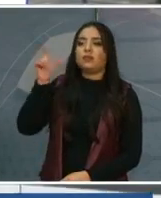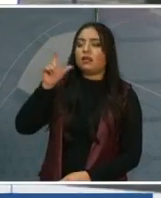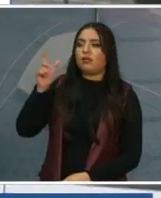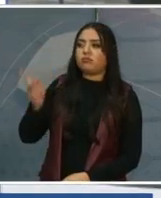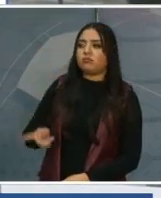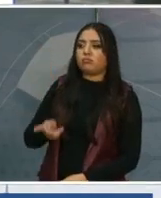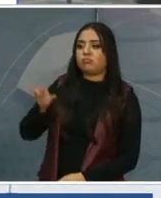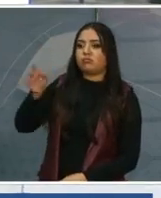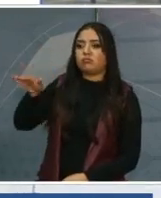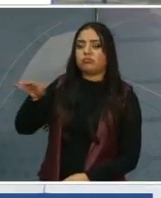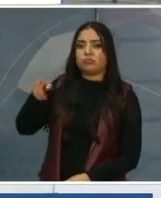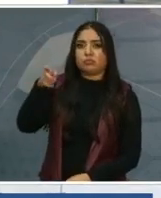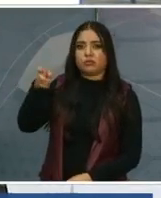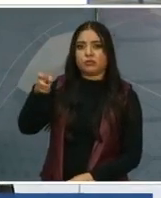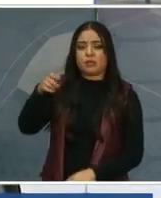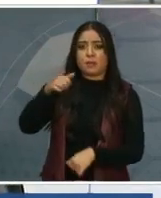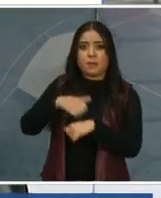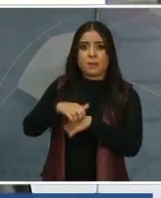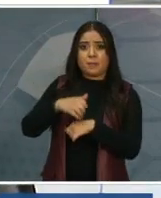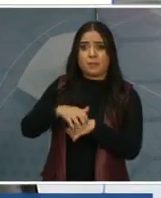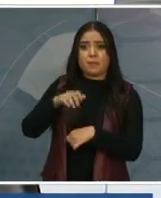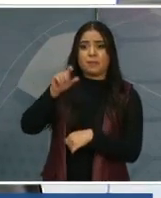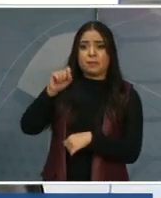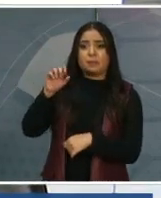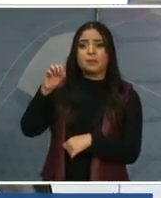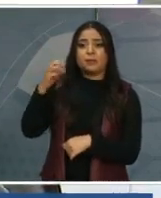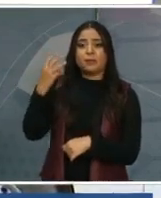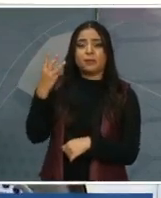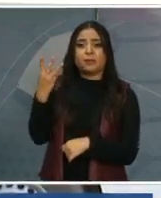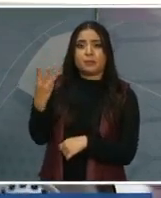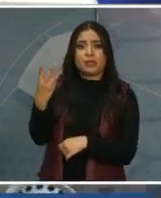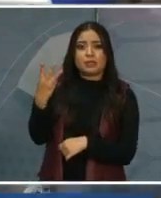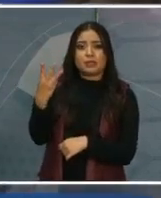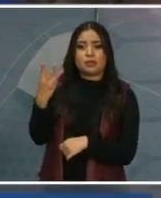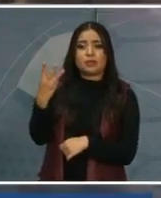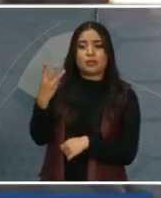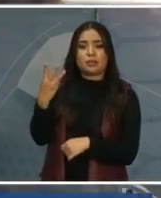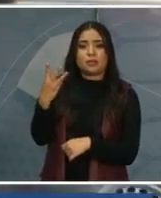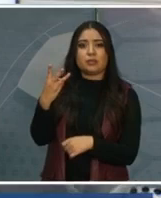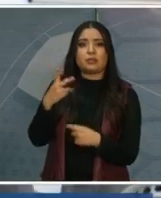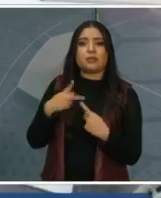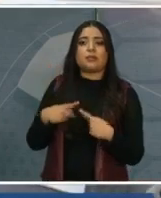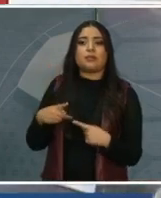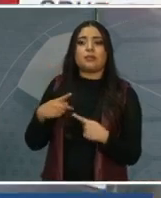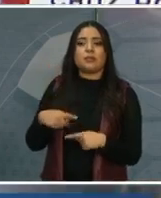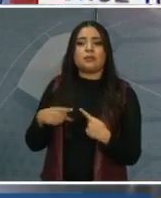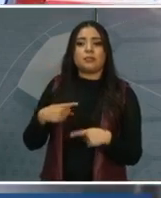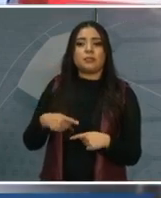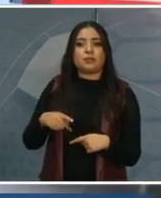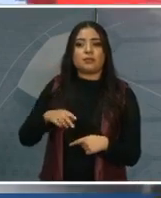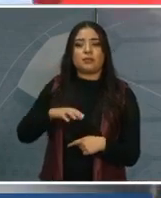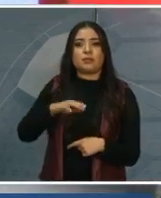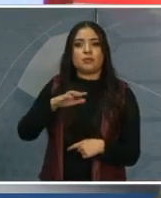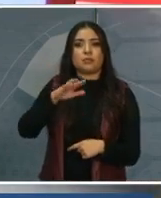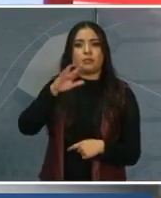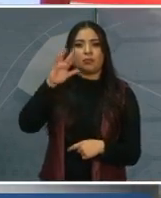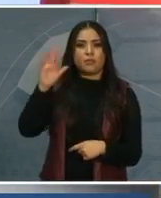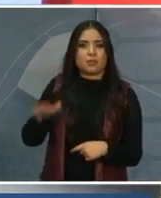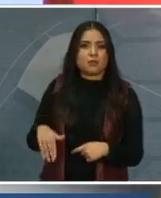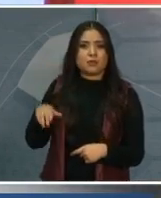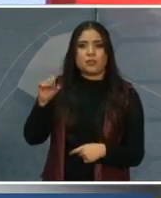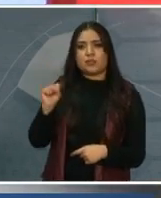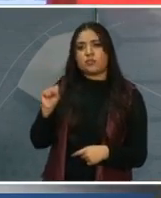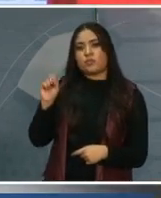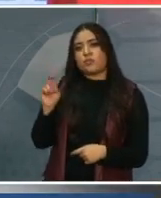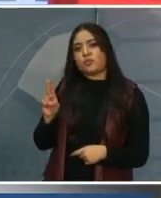acontecimiento número 23, es el número 23 de suicidios que se presentan